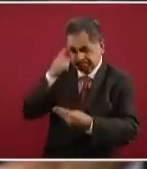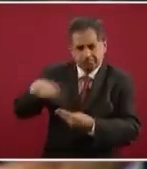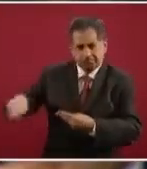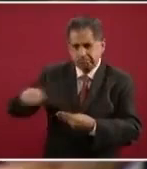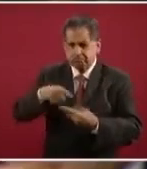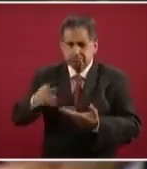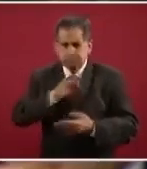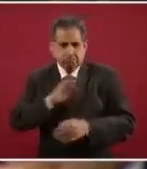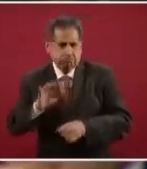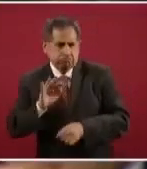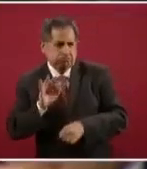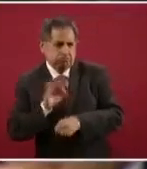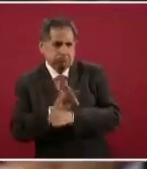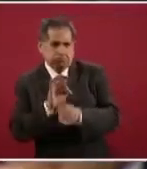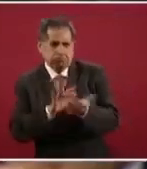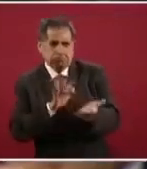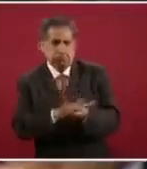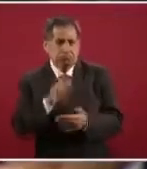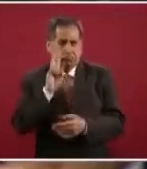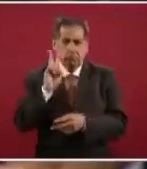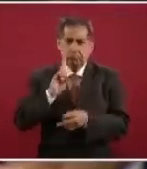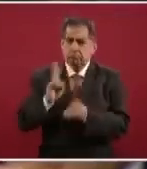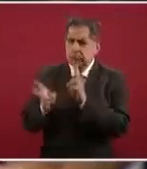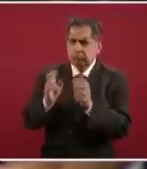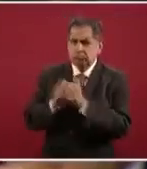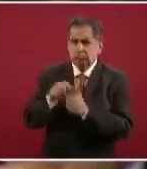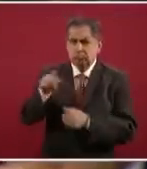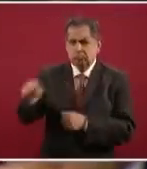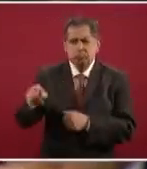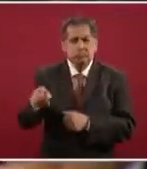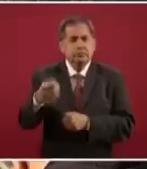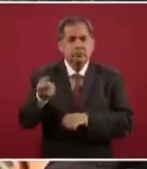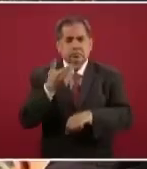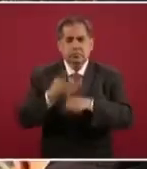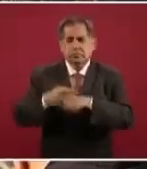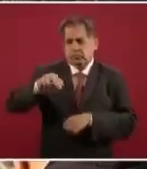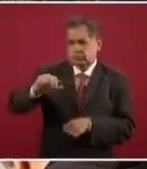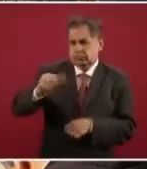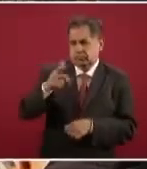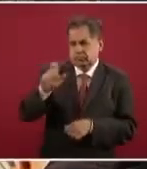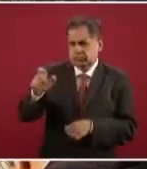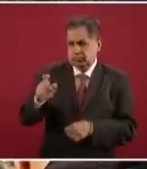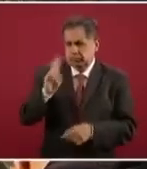a ver si es posible que la secretaria Nale se la lleve con ella. Sí,